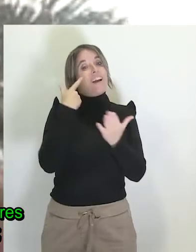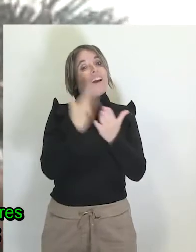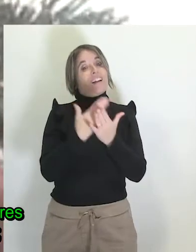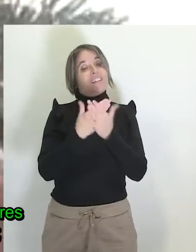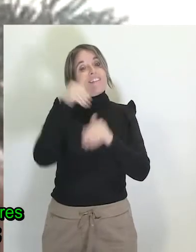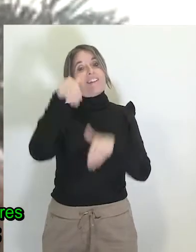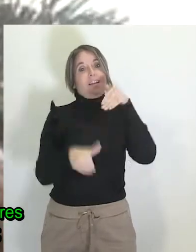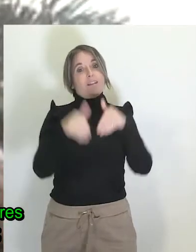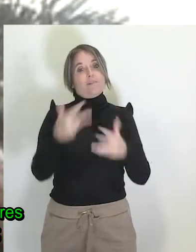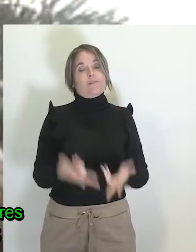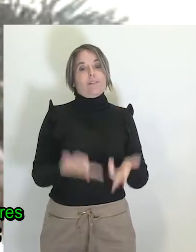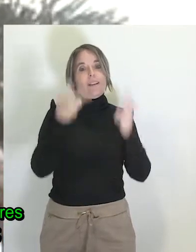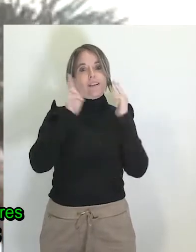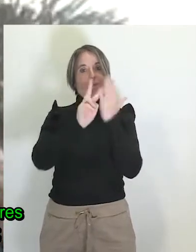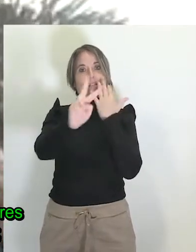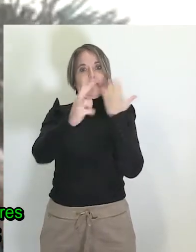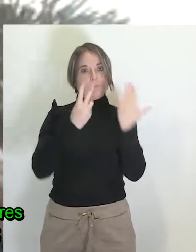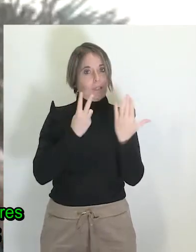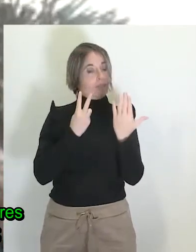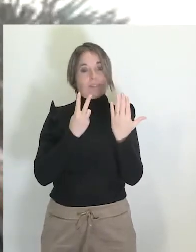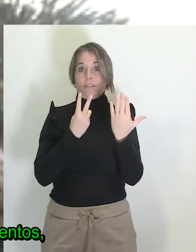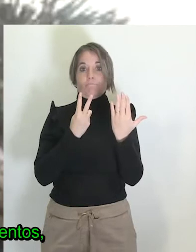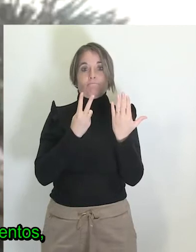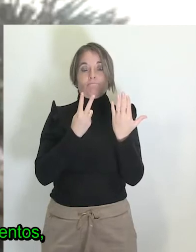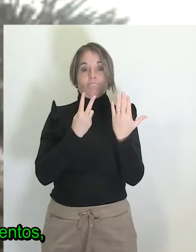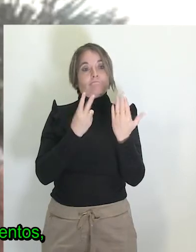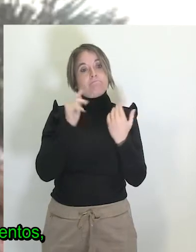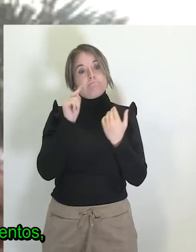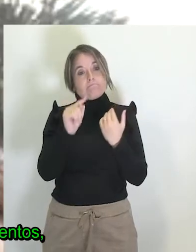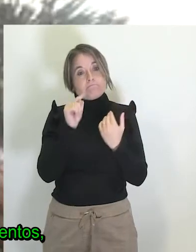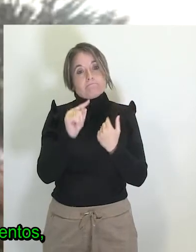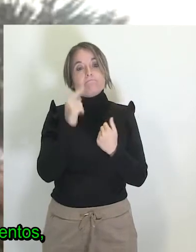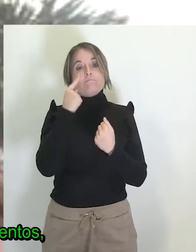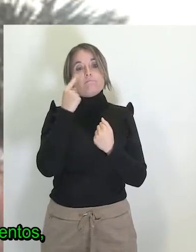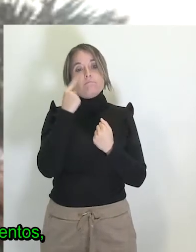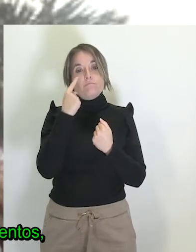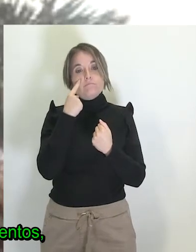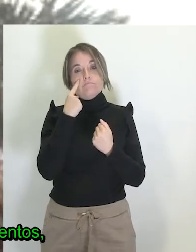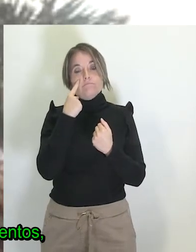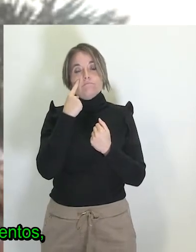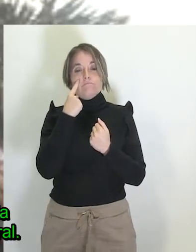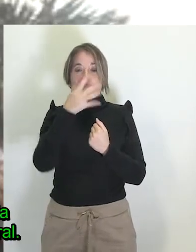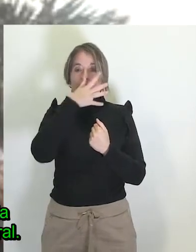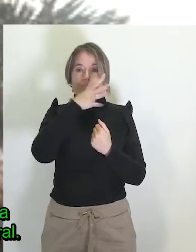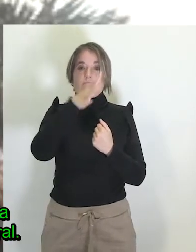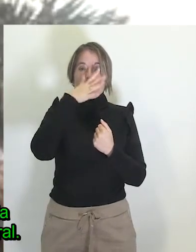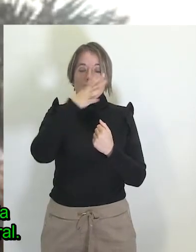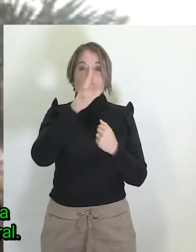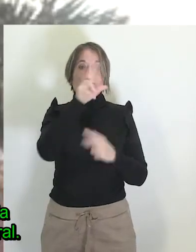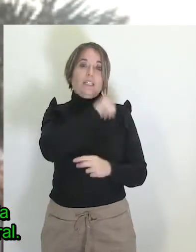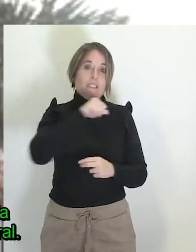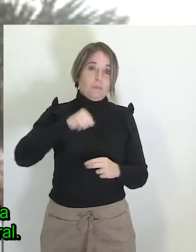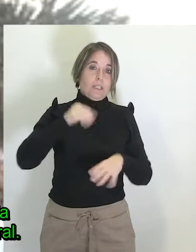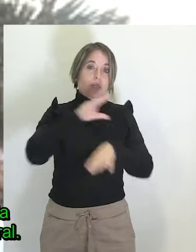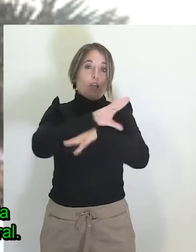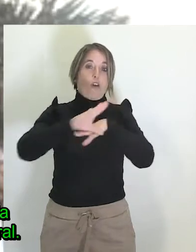garantizar elecciones libres y transparentes en el país. Y hay una cantidad de requerimientos, entre ellos la